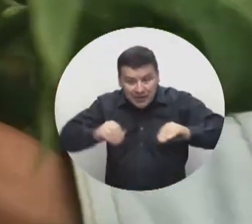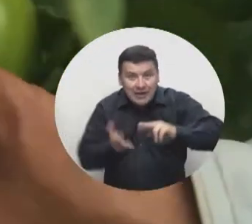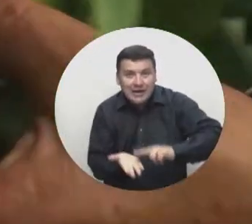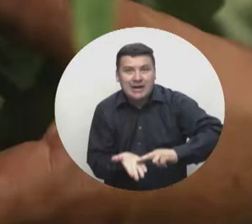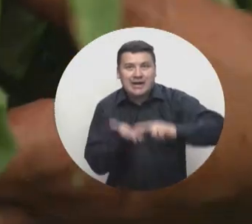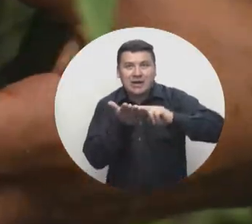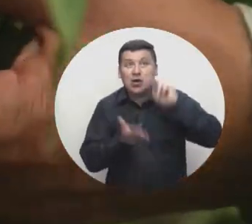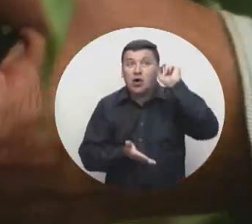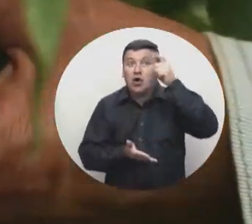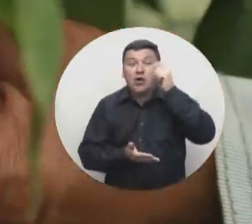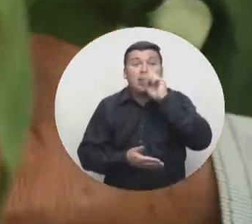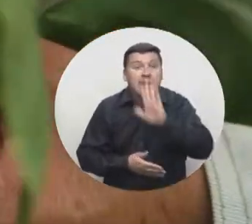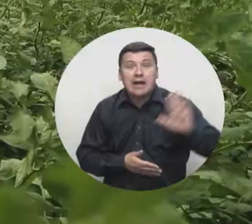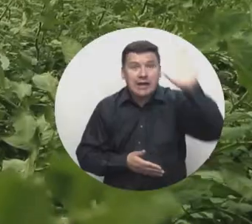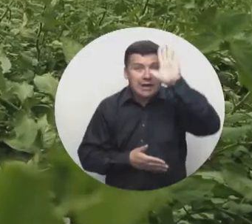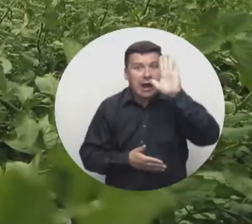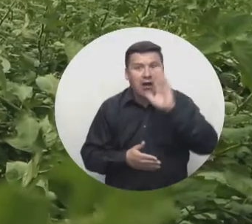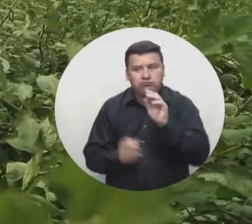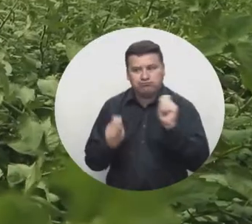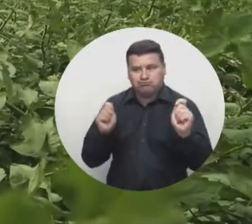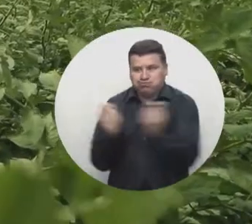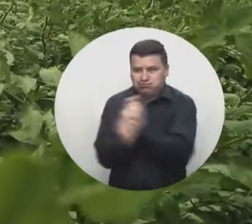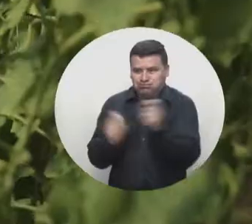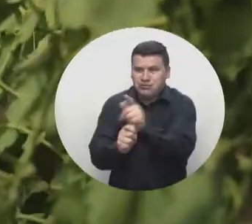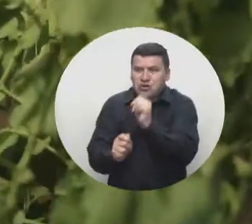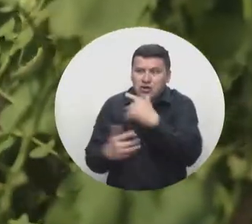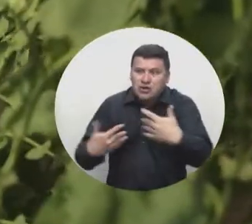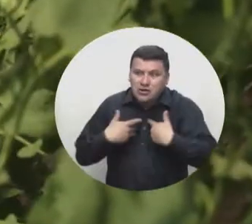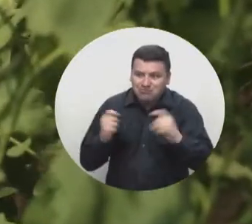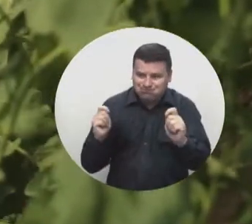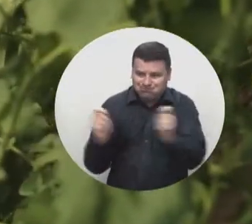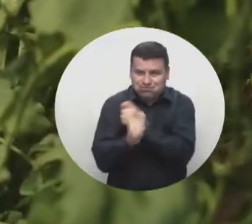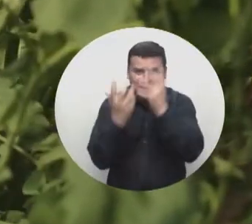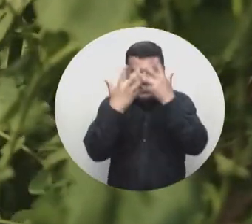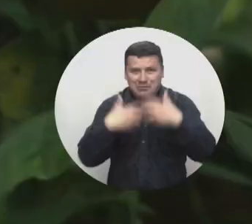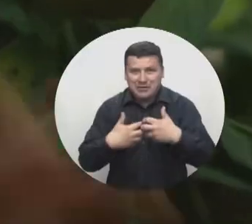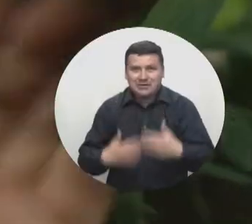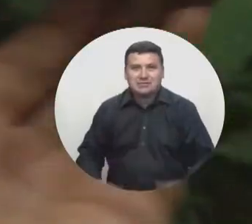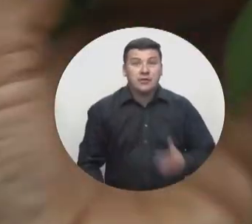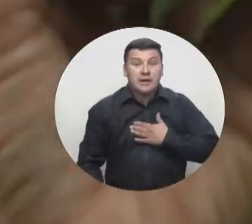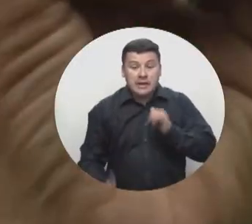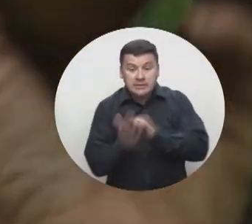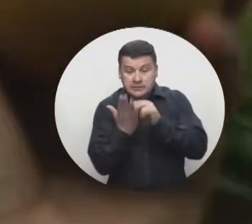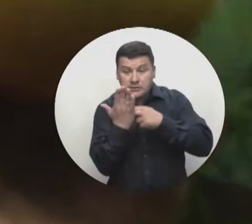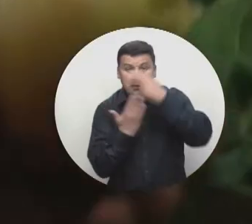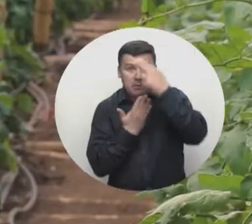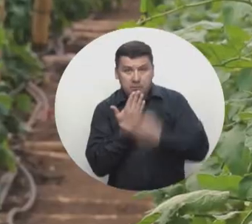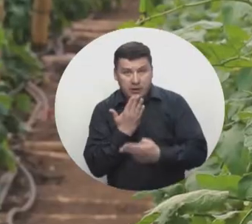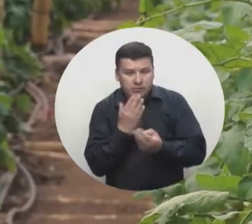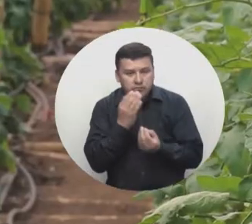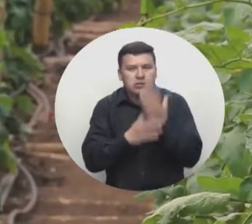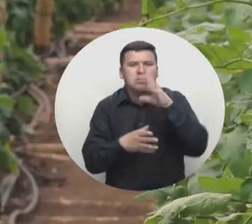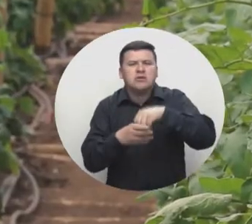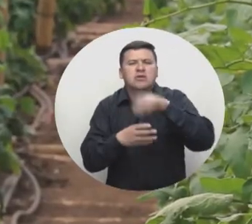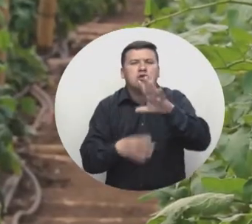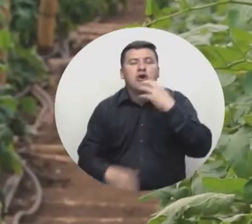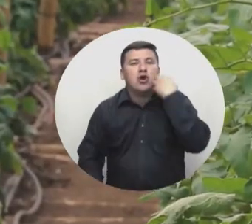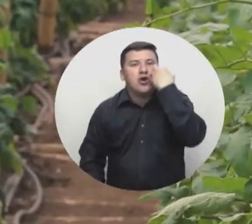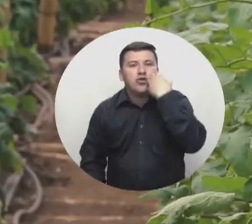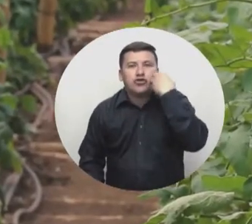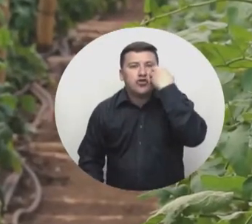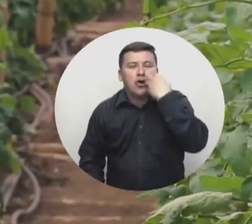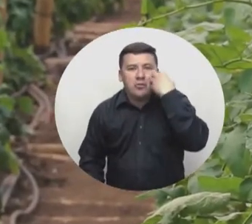Con la restitución de tierras, el Gobierno Nacional transforma a víctimas del conflicto en microempresarios. Este